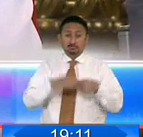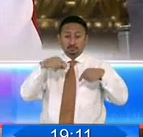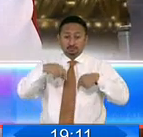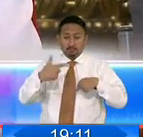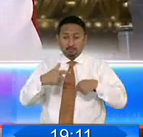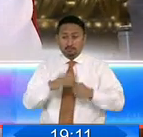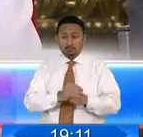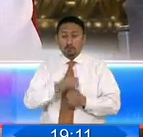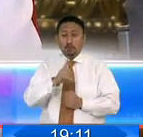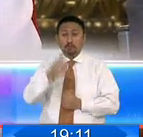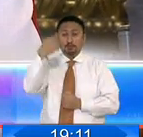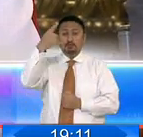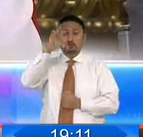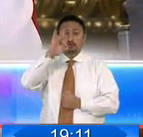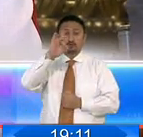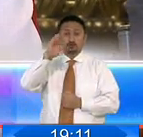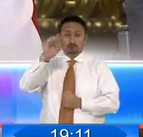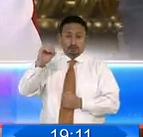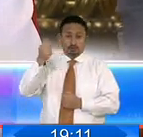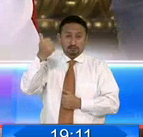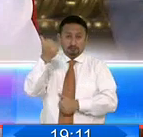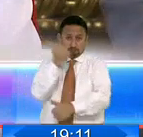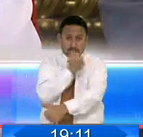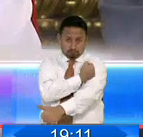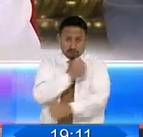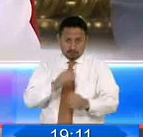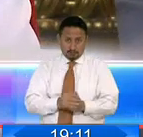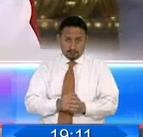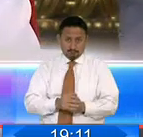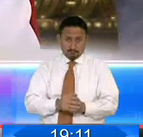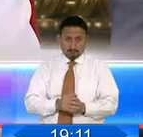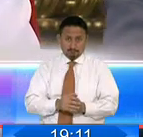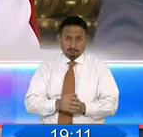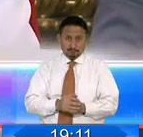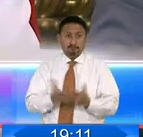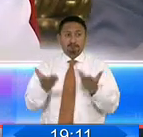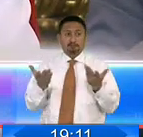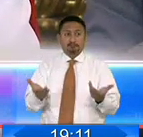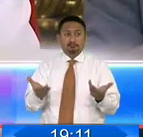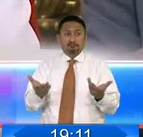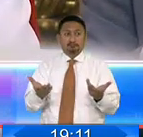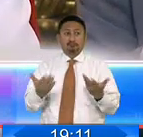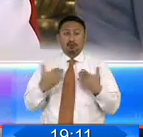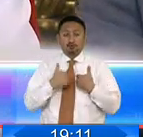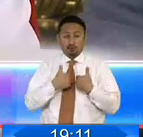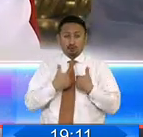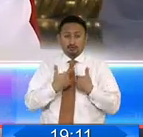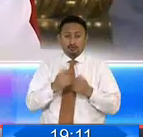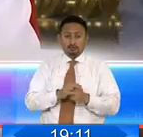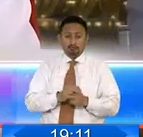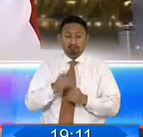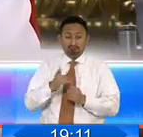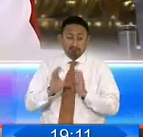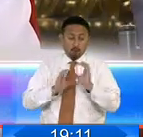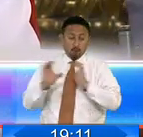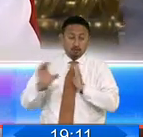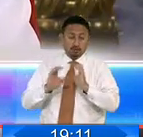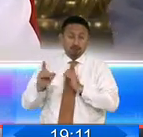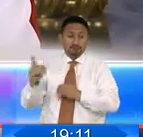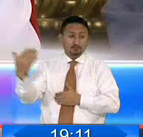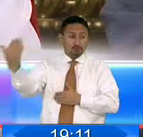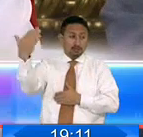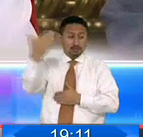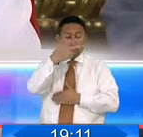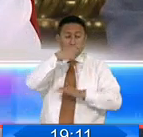alrededor de un millón 800 vacunas entonces lo que nos propusimos y conversamos con los señores alcaldes